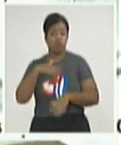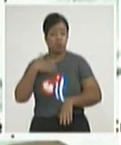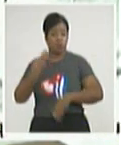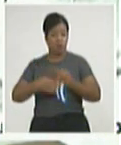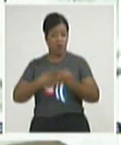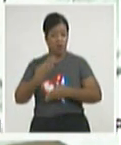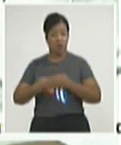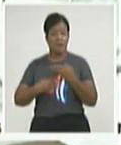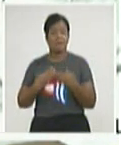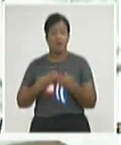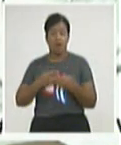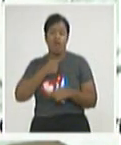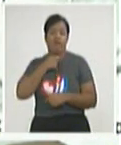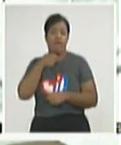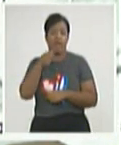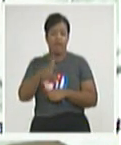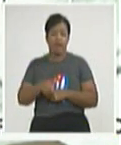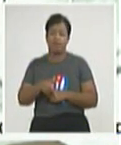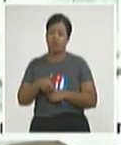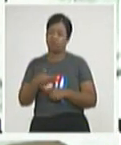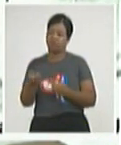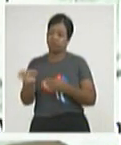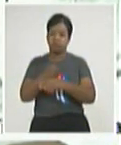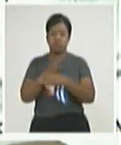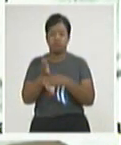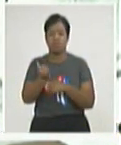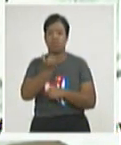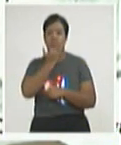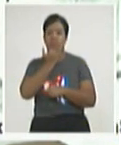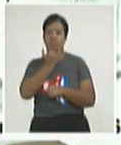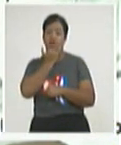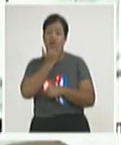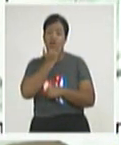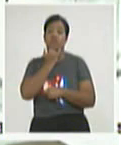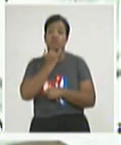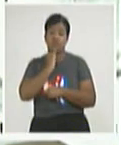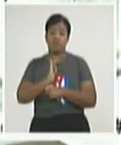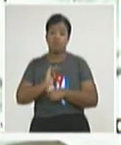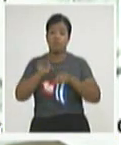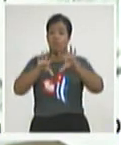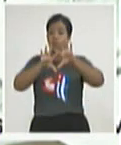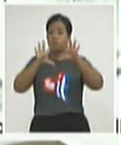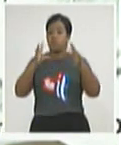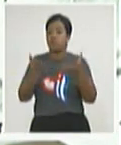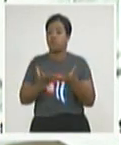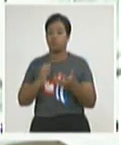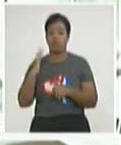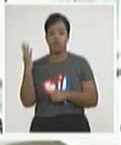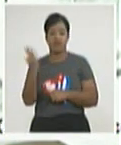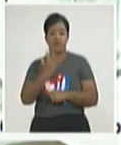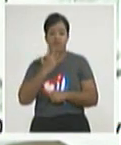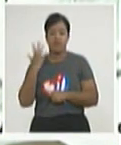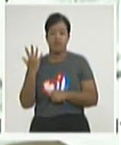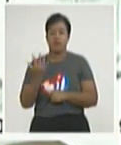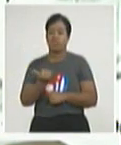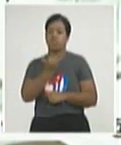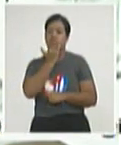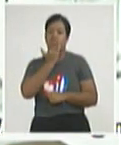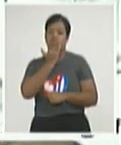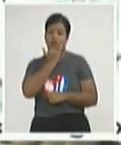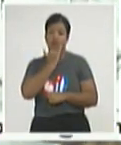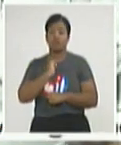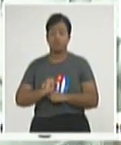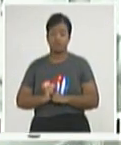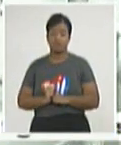que hay varios ejemplos del daño que se ha hecho al mundo, al clima y con la repercusión que tiene sobre